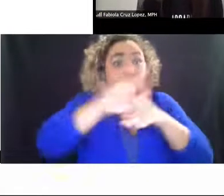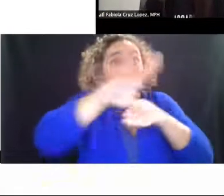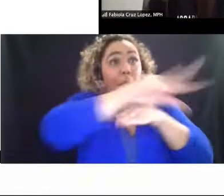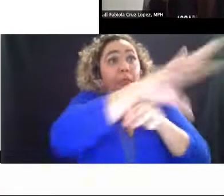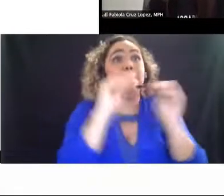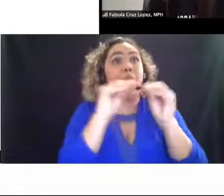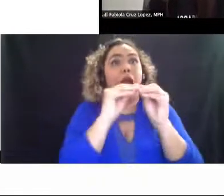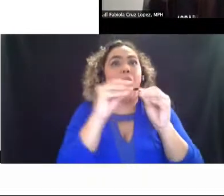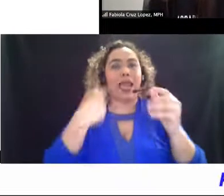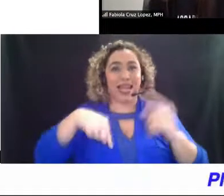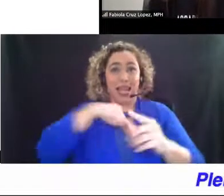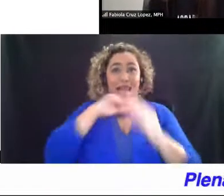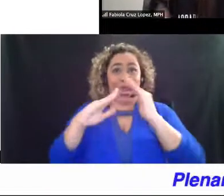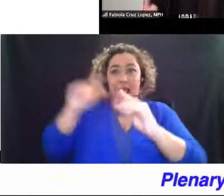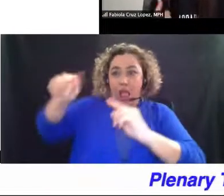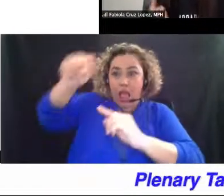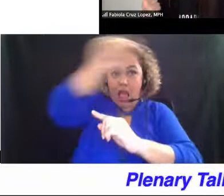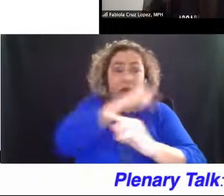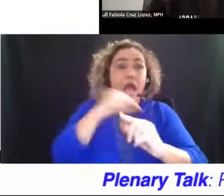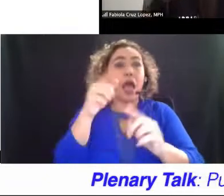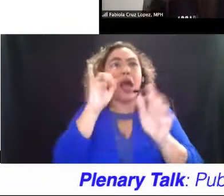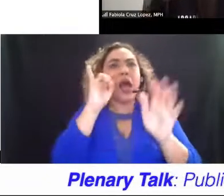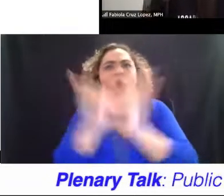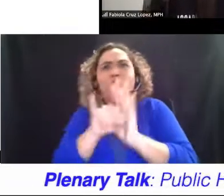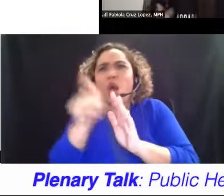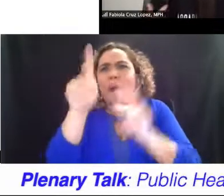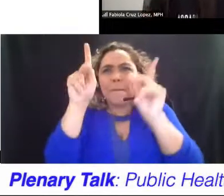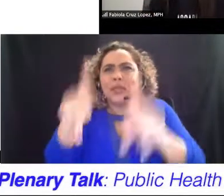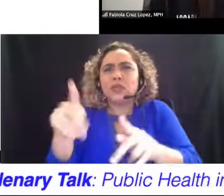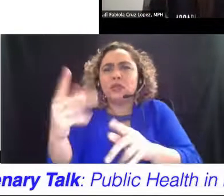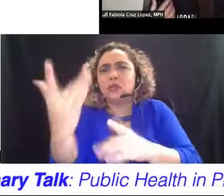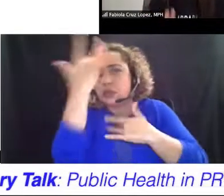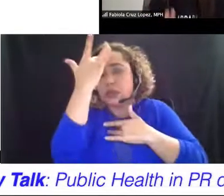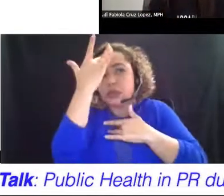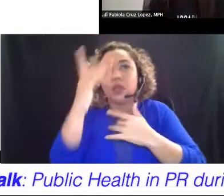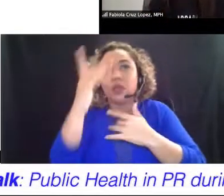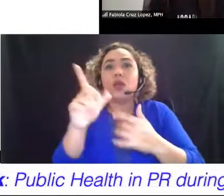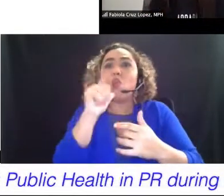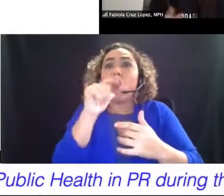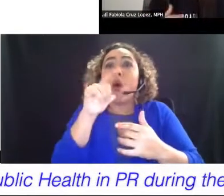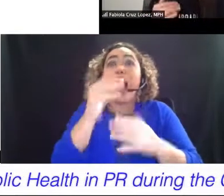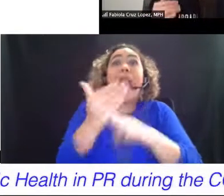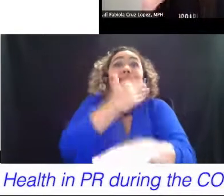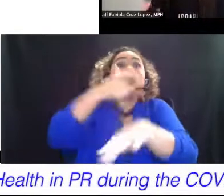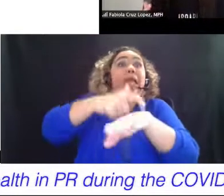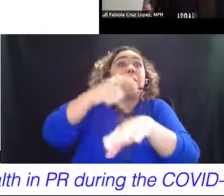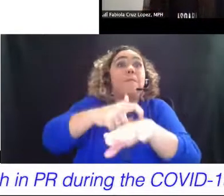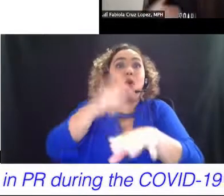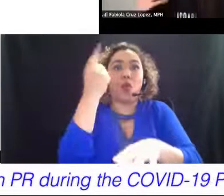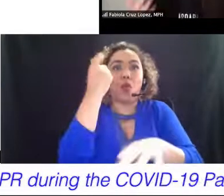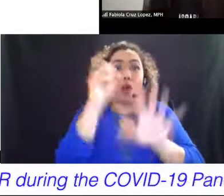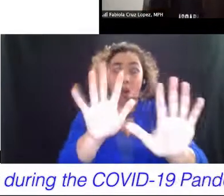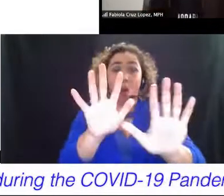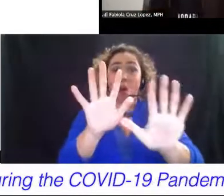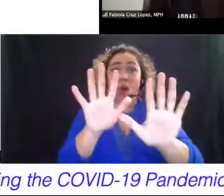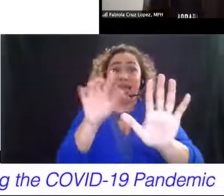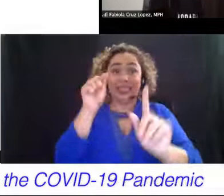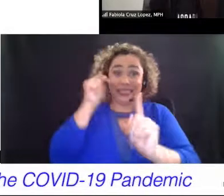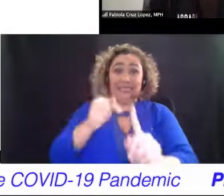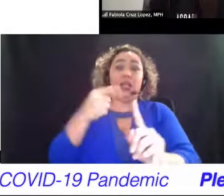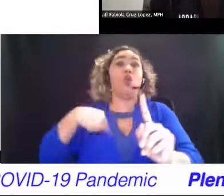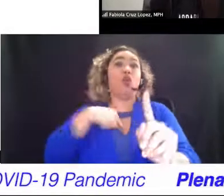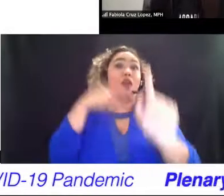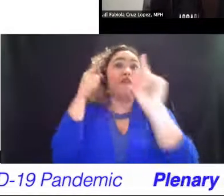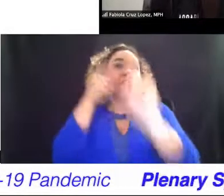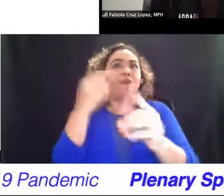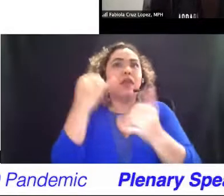virus en nuestras comunidades. Se identifican los casos y los contactos a tiempo, o por lo menos ese es nuestro fin. Muchos